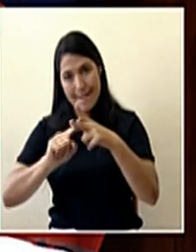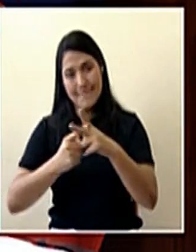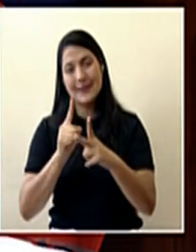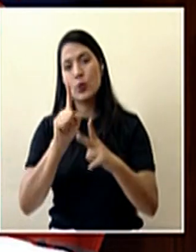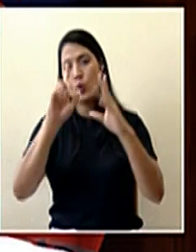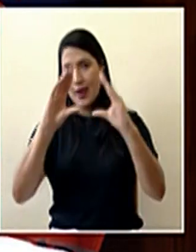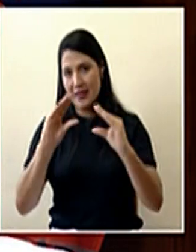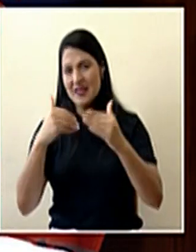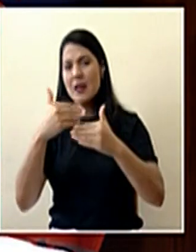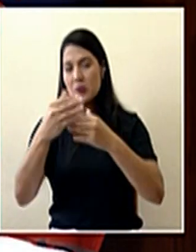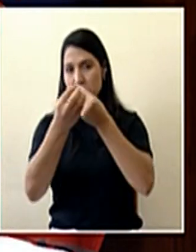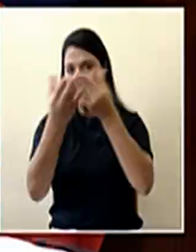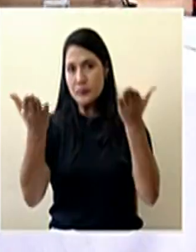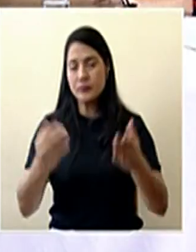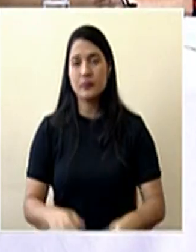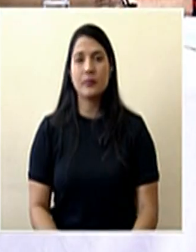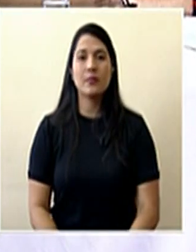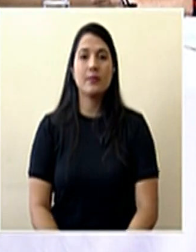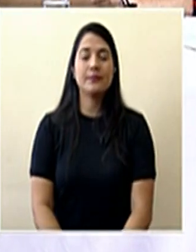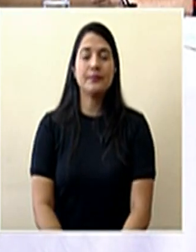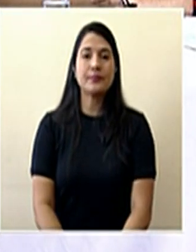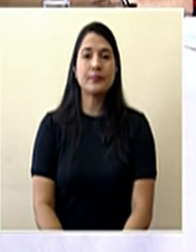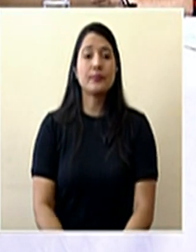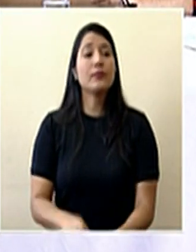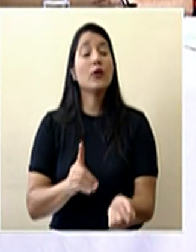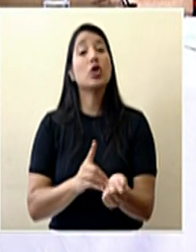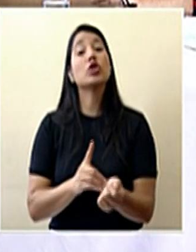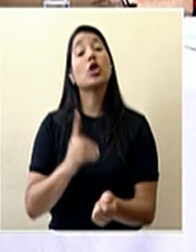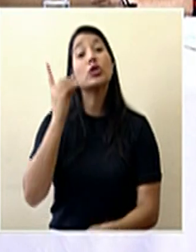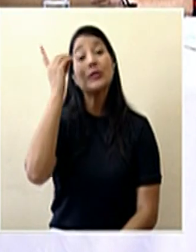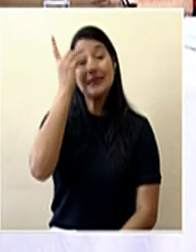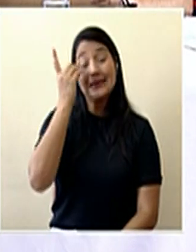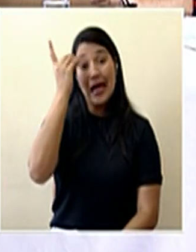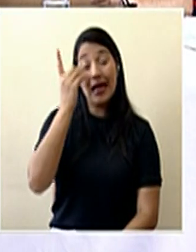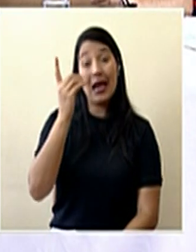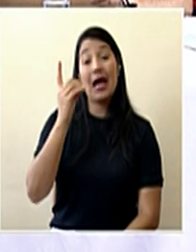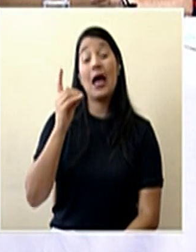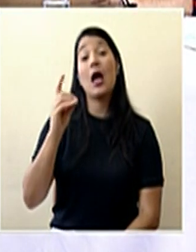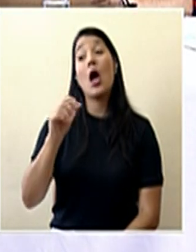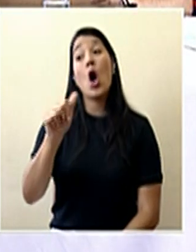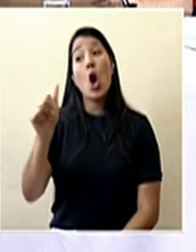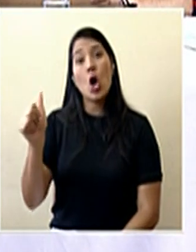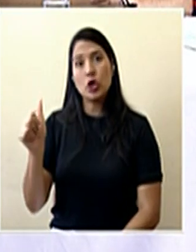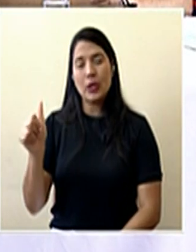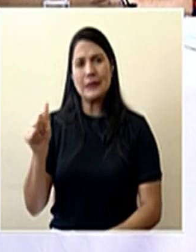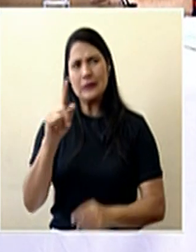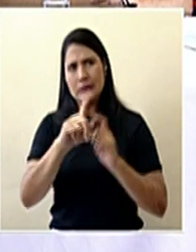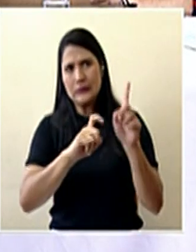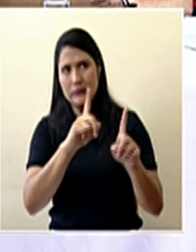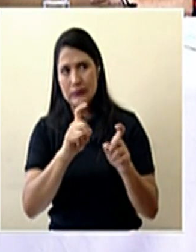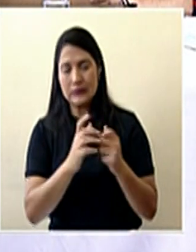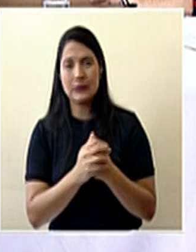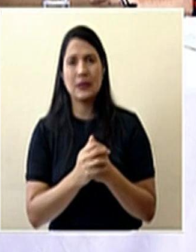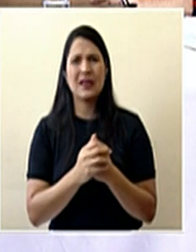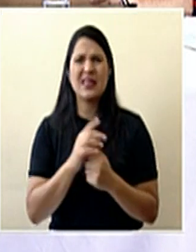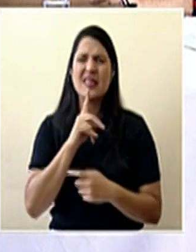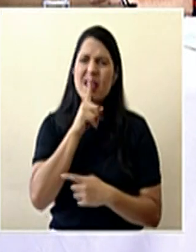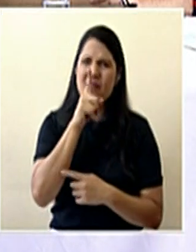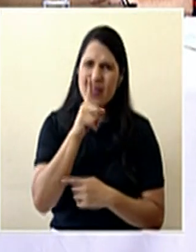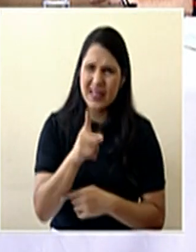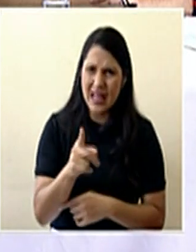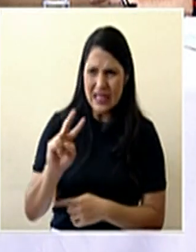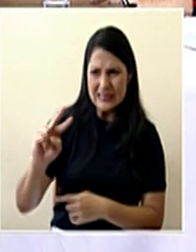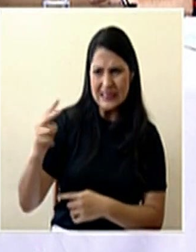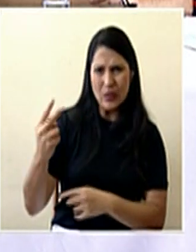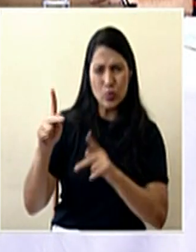informando los resultados de la misma. Doctor Salas, Monumental y otros medios nos consultan si es cierto que hay una segunda